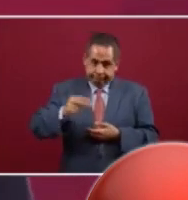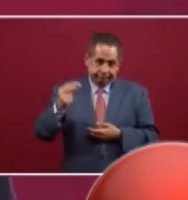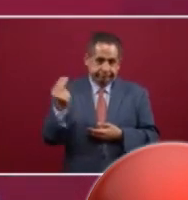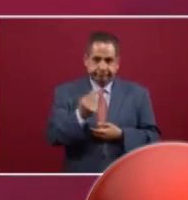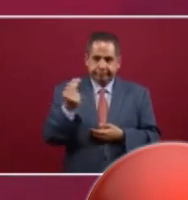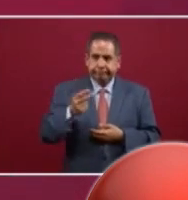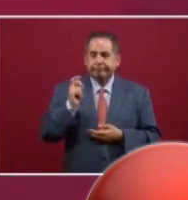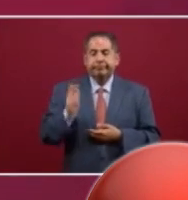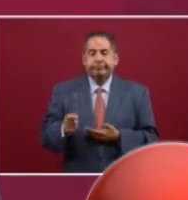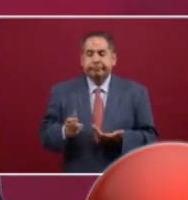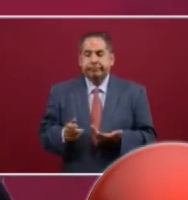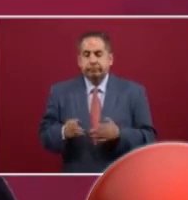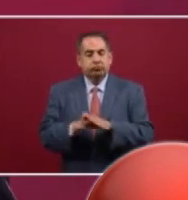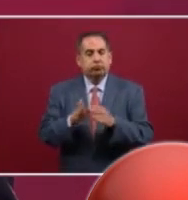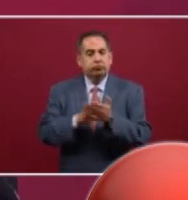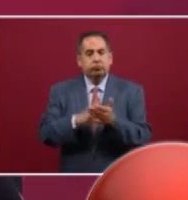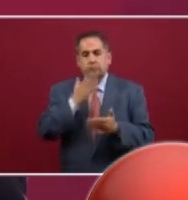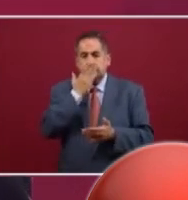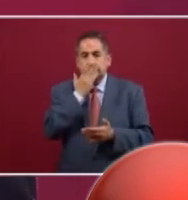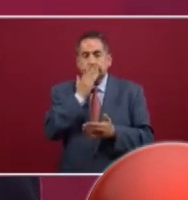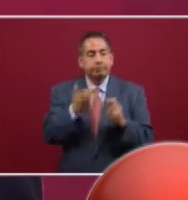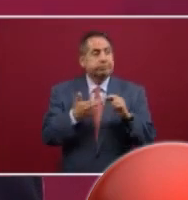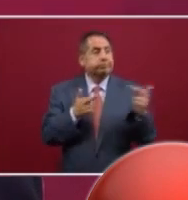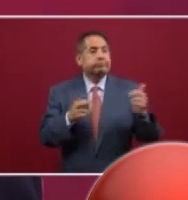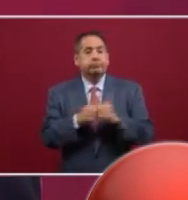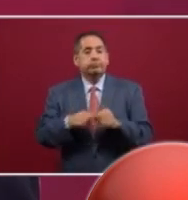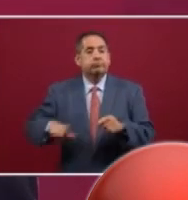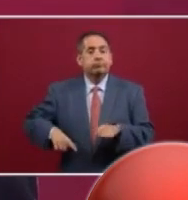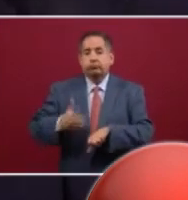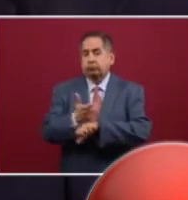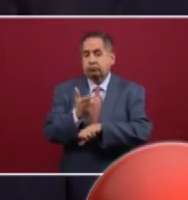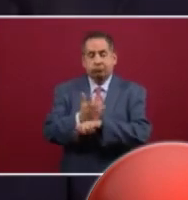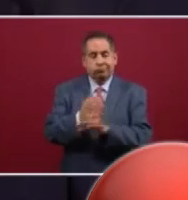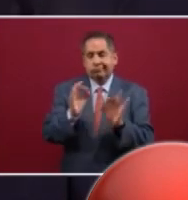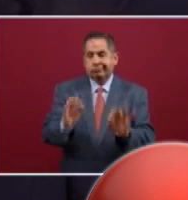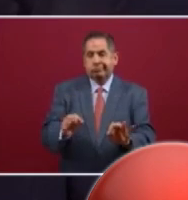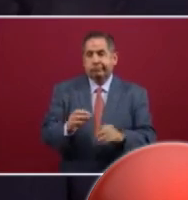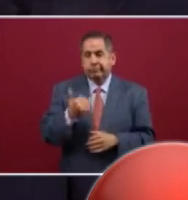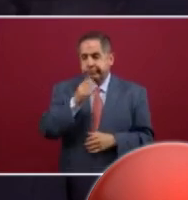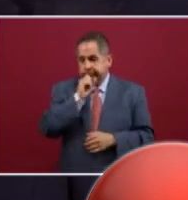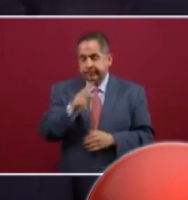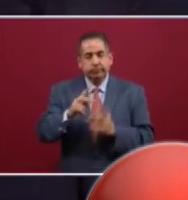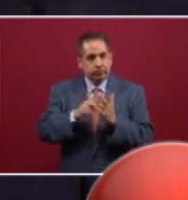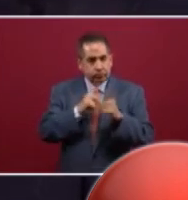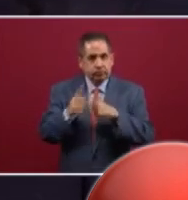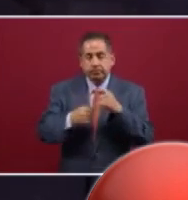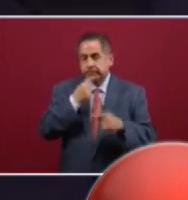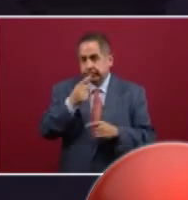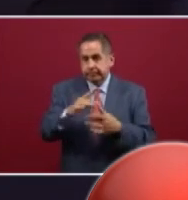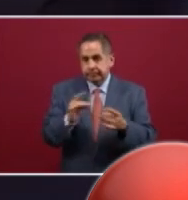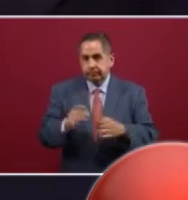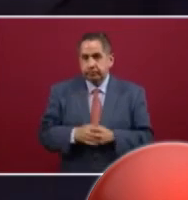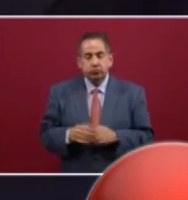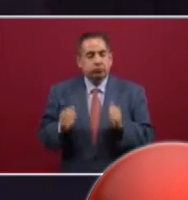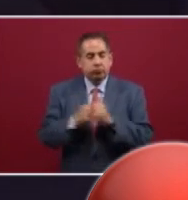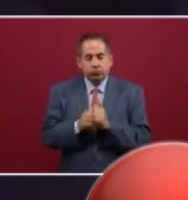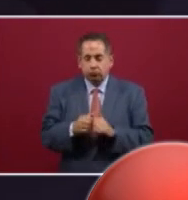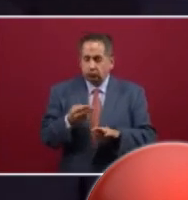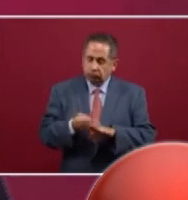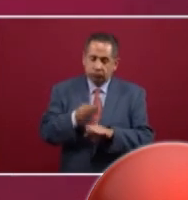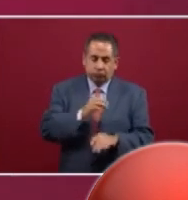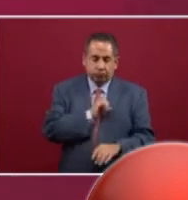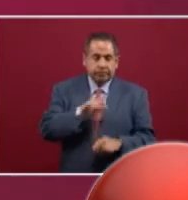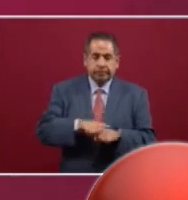Necesitamos mantener buenas relaciones con el gobierno de Estados Unidos y, repito, de manera muy